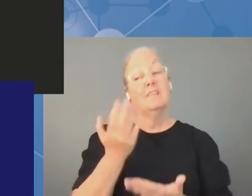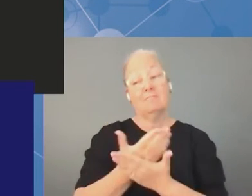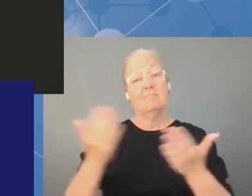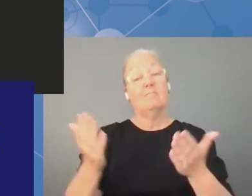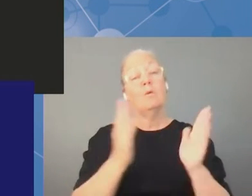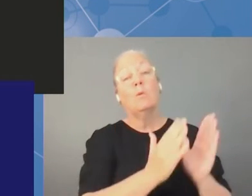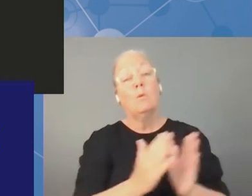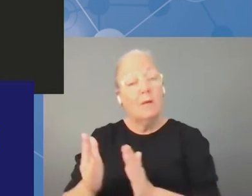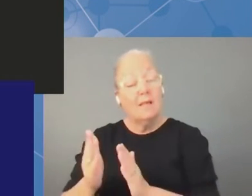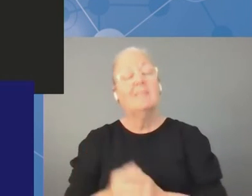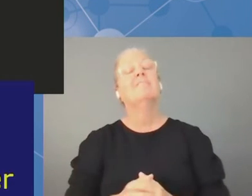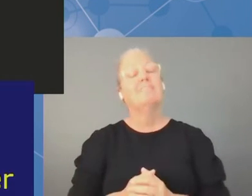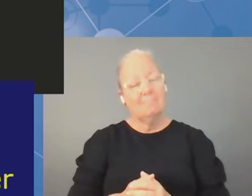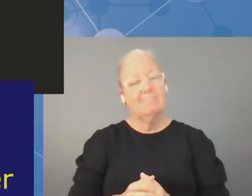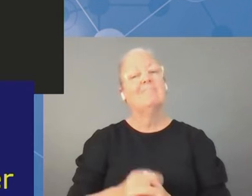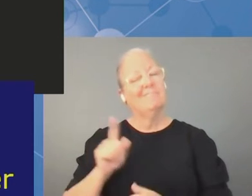en línea.